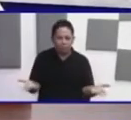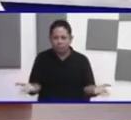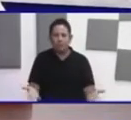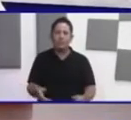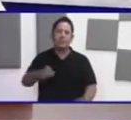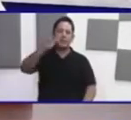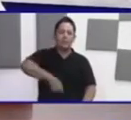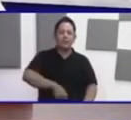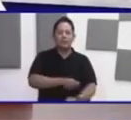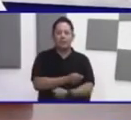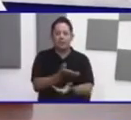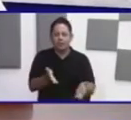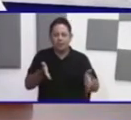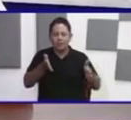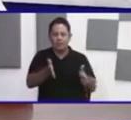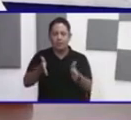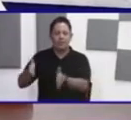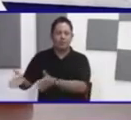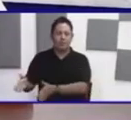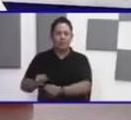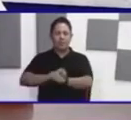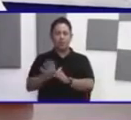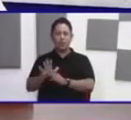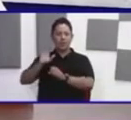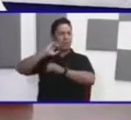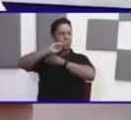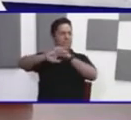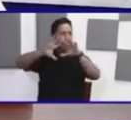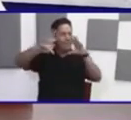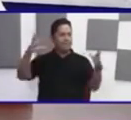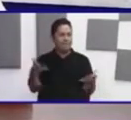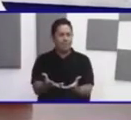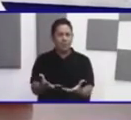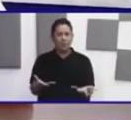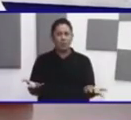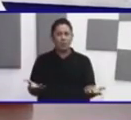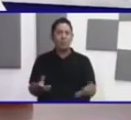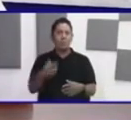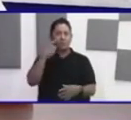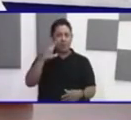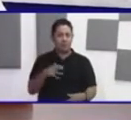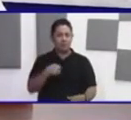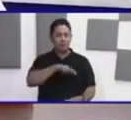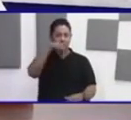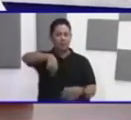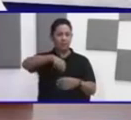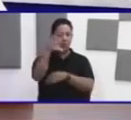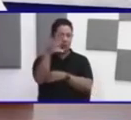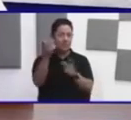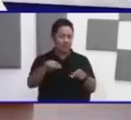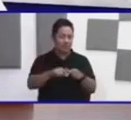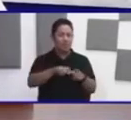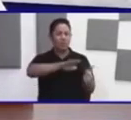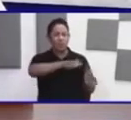de muerte o causas de muerte impresionantes en todo el mundo. Colombia no es la excepción. Así que nosotros también nos preocupamos por el